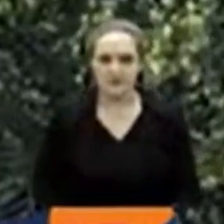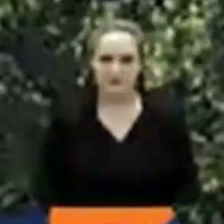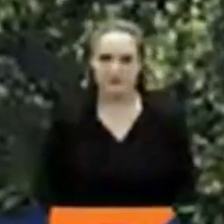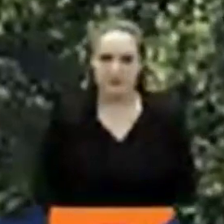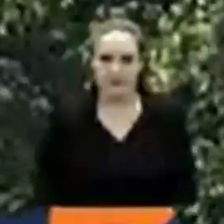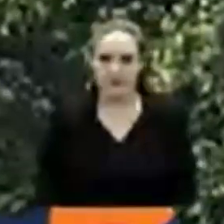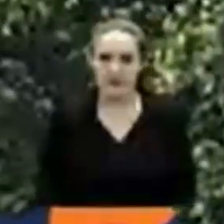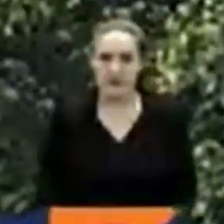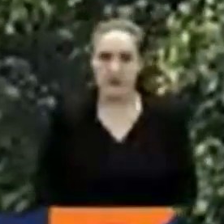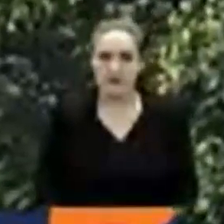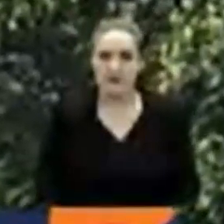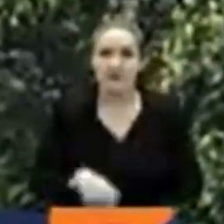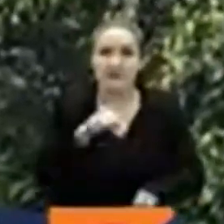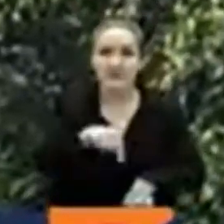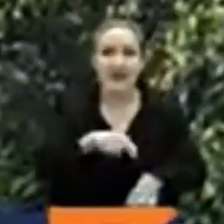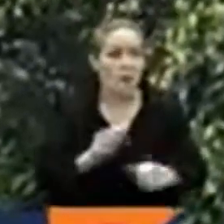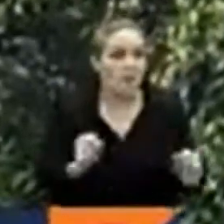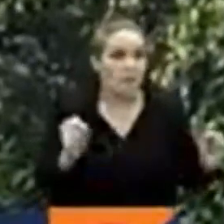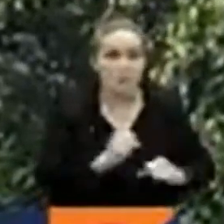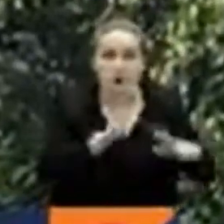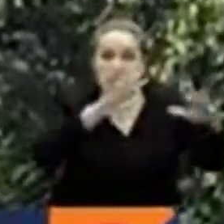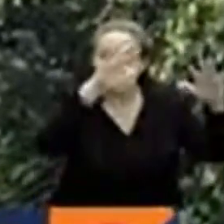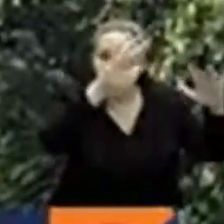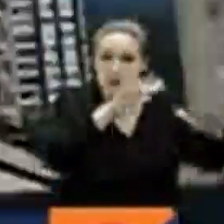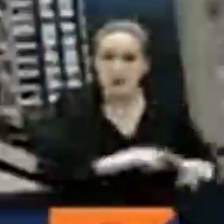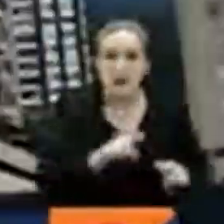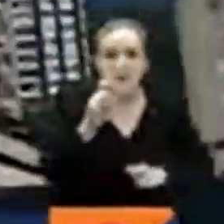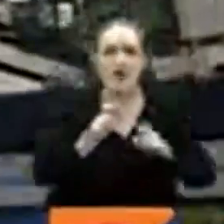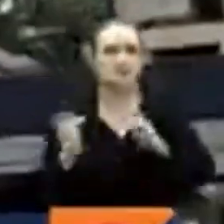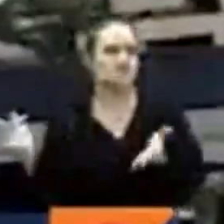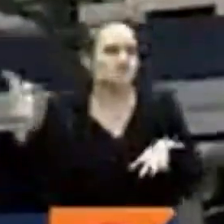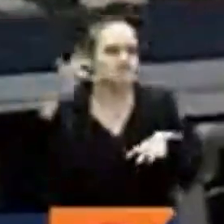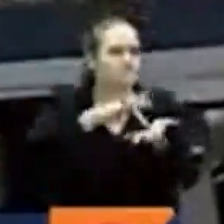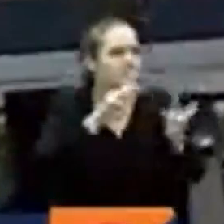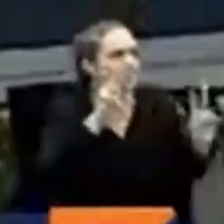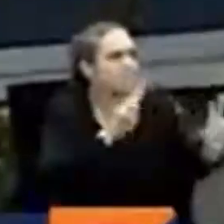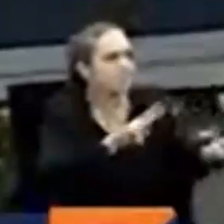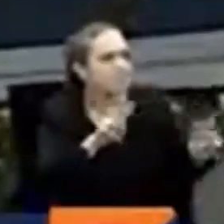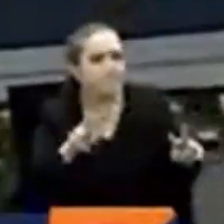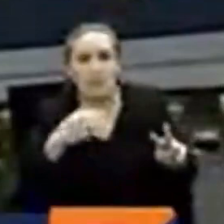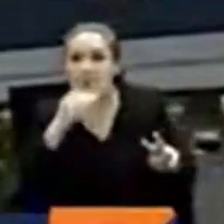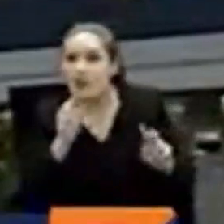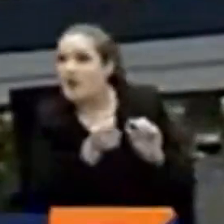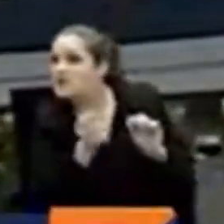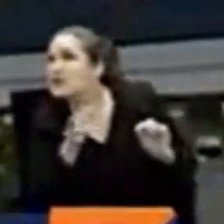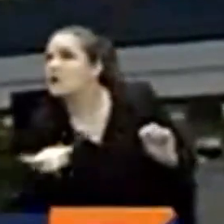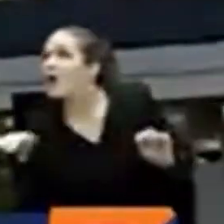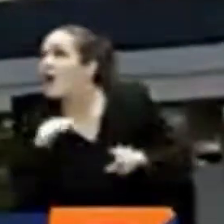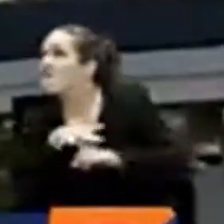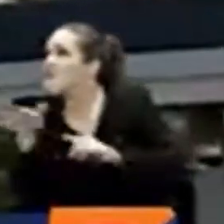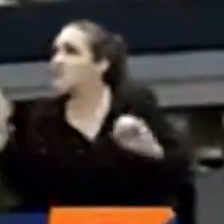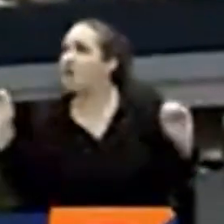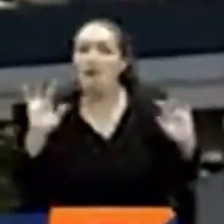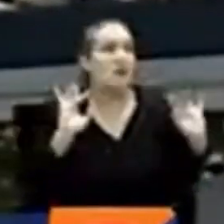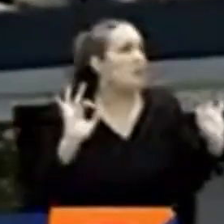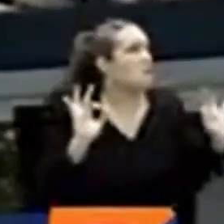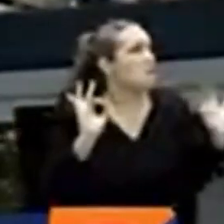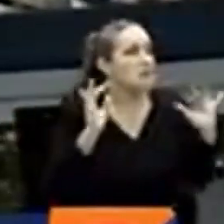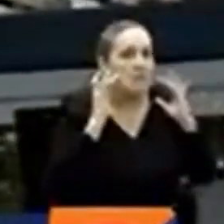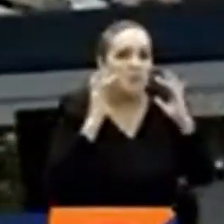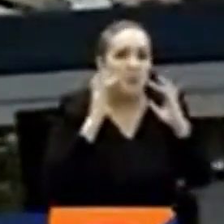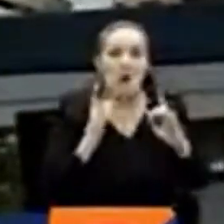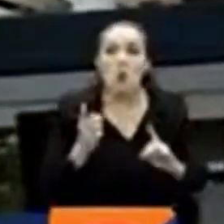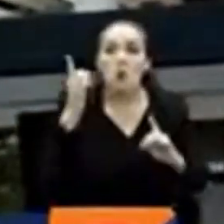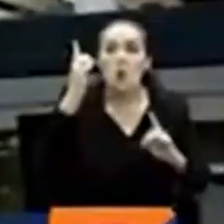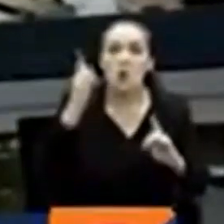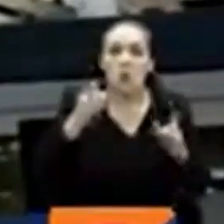Minutos después de la implosión, autoridades llegaron al lugar para descartar afectaciones en las construcciones cercanas. Lo único que quedó en pie fue